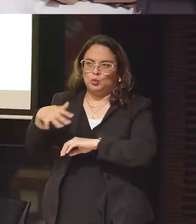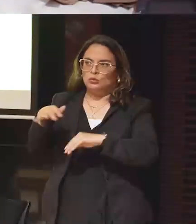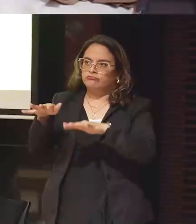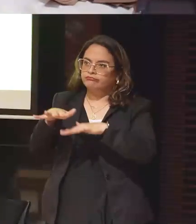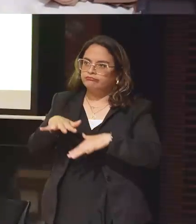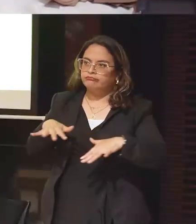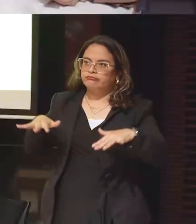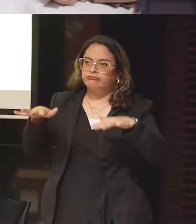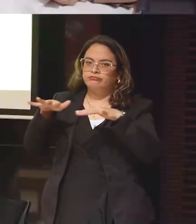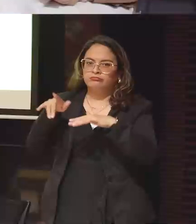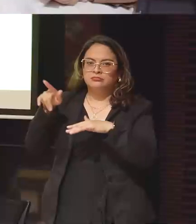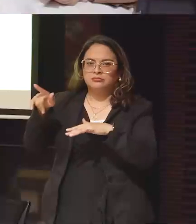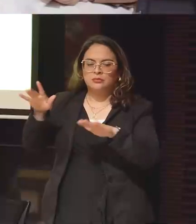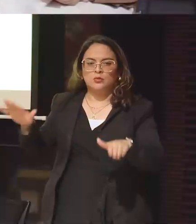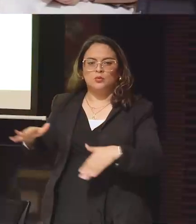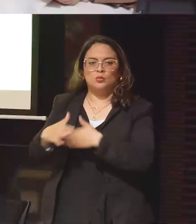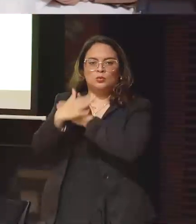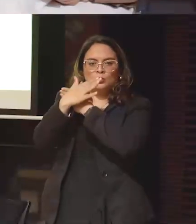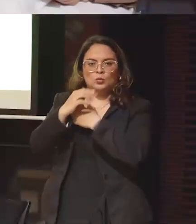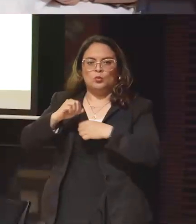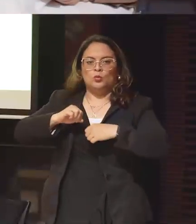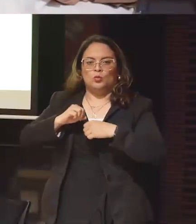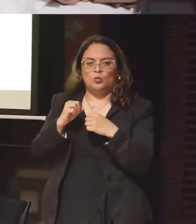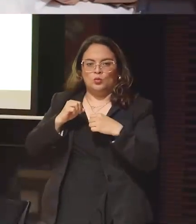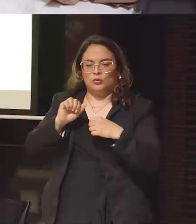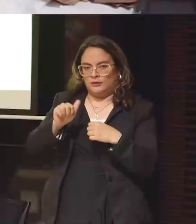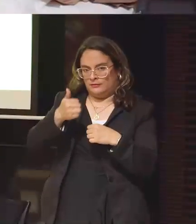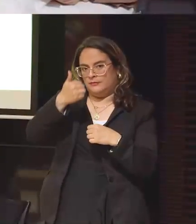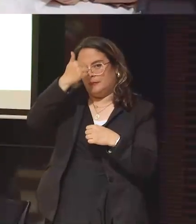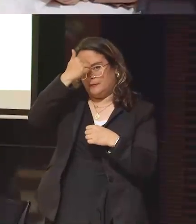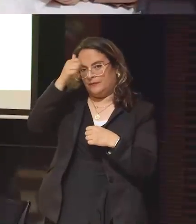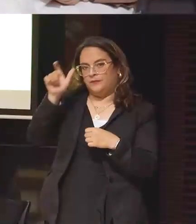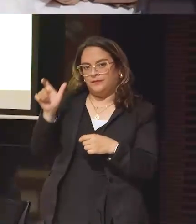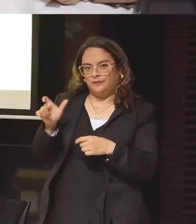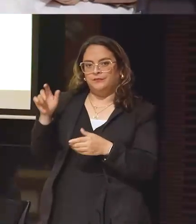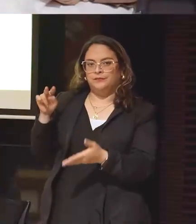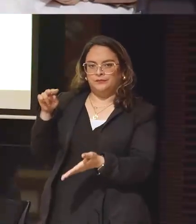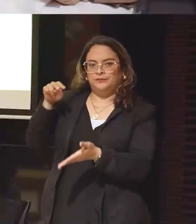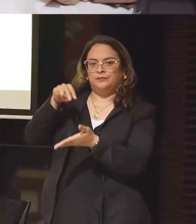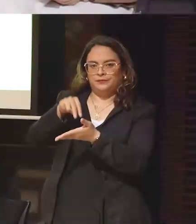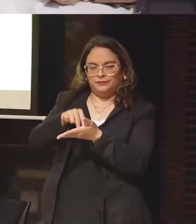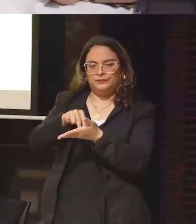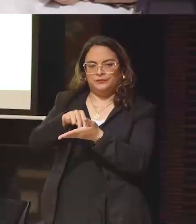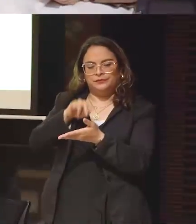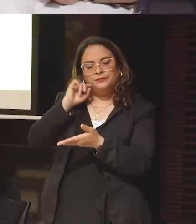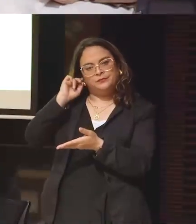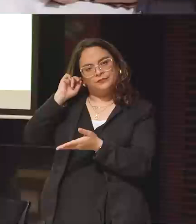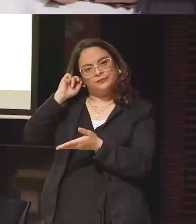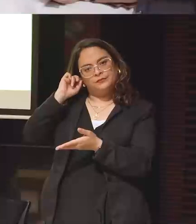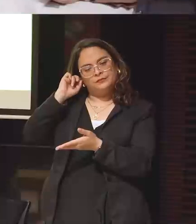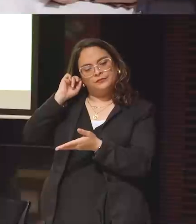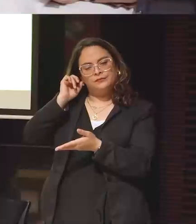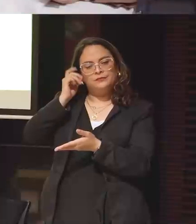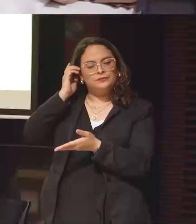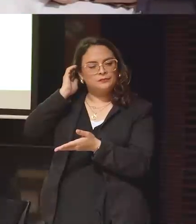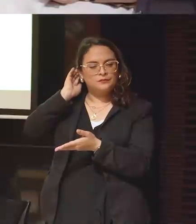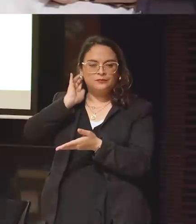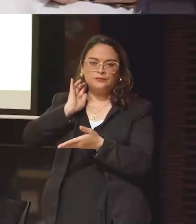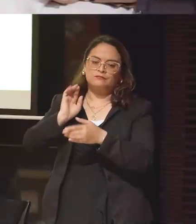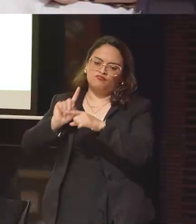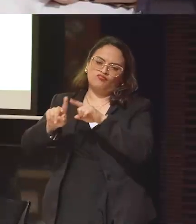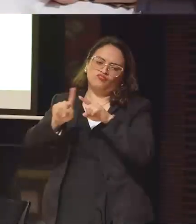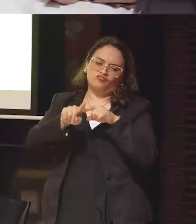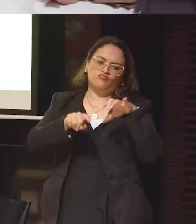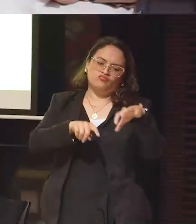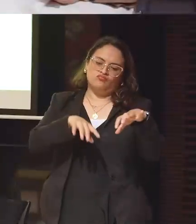de arquitectura republicana en Bogotá, esto es legado de Gastón. Y tiene muchas